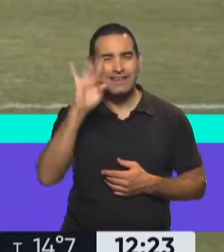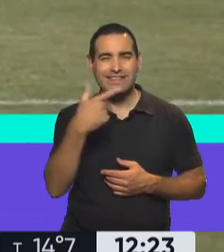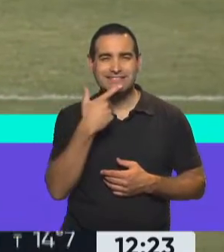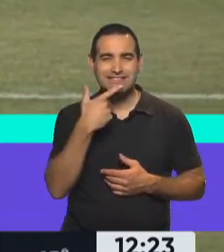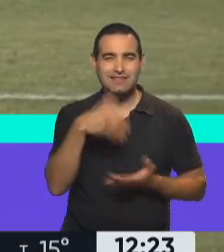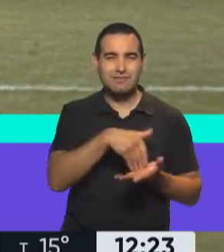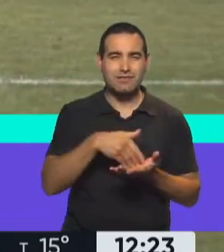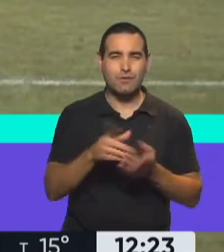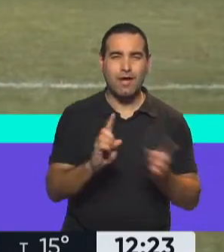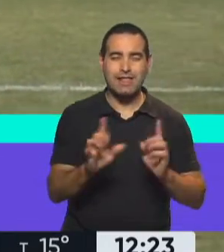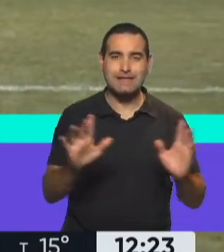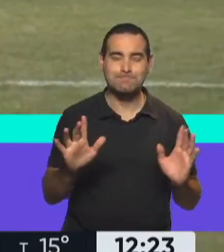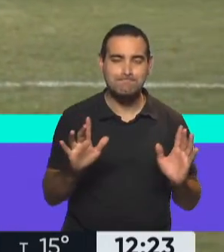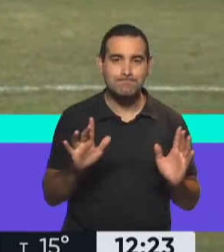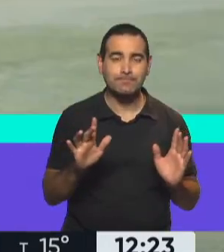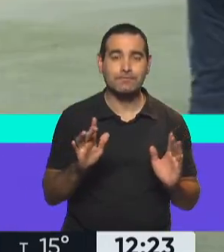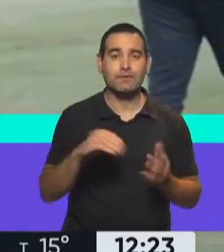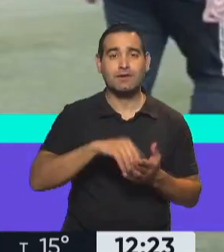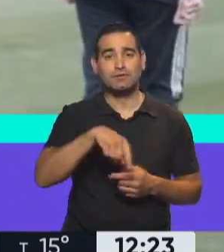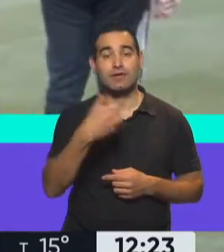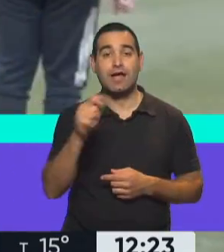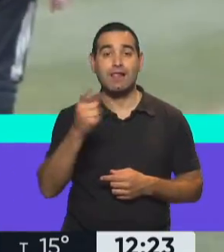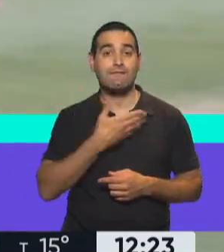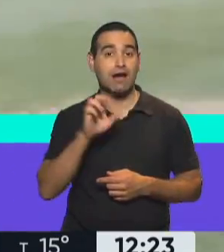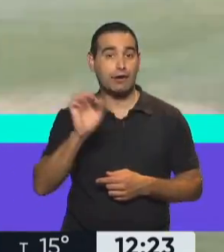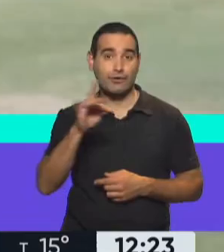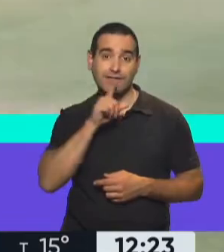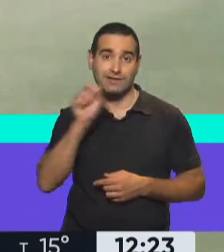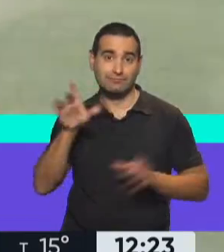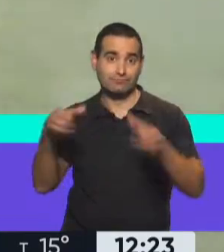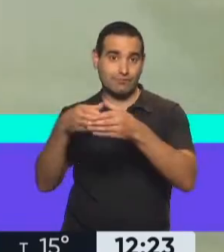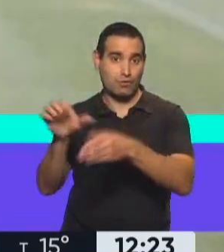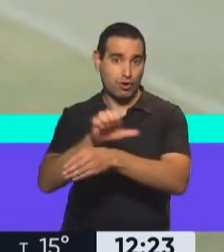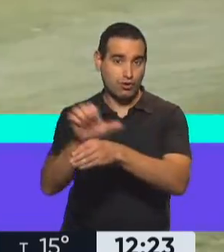es... Del otro lado está Alfaro. Entonces Alfaro,